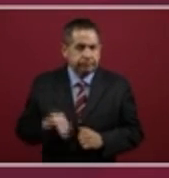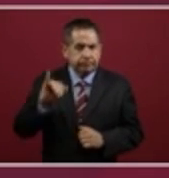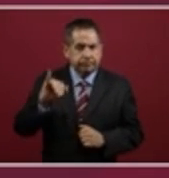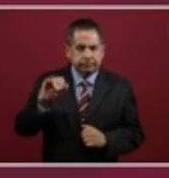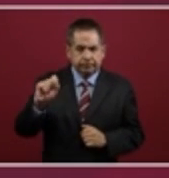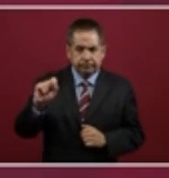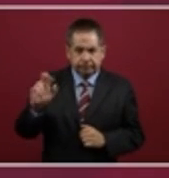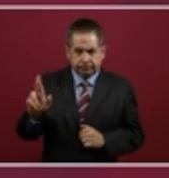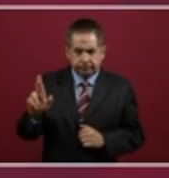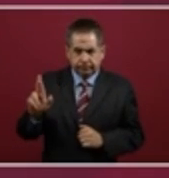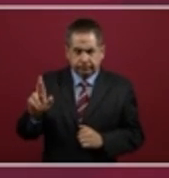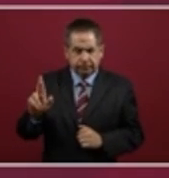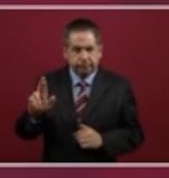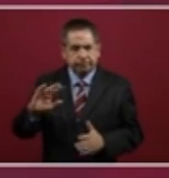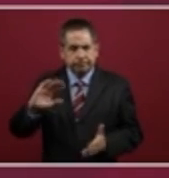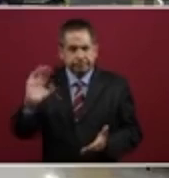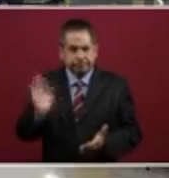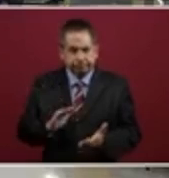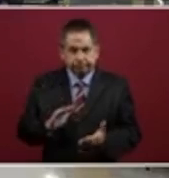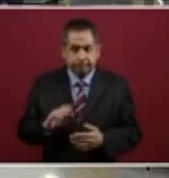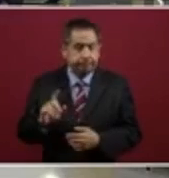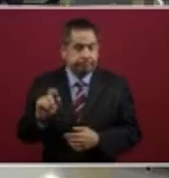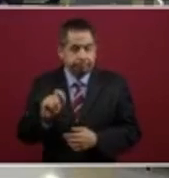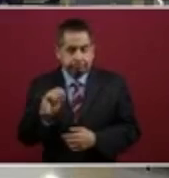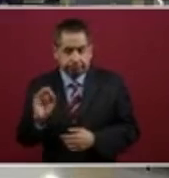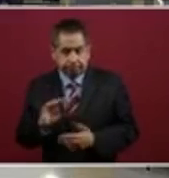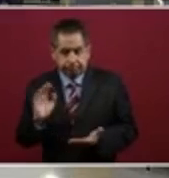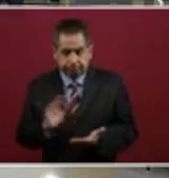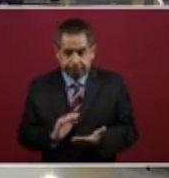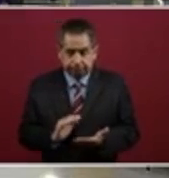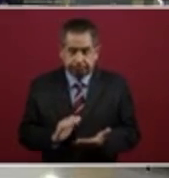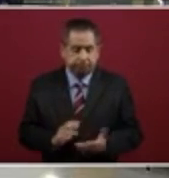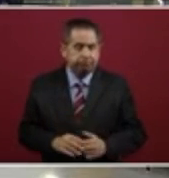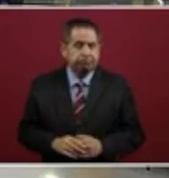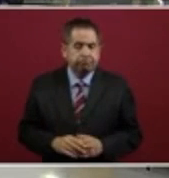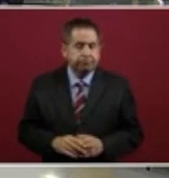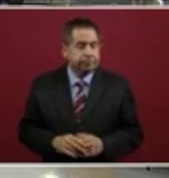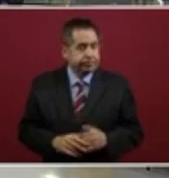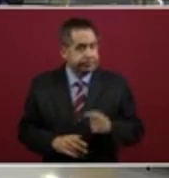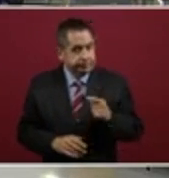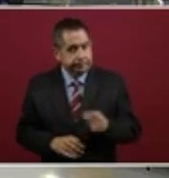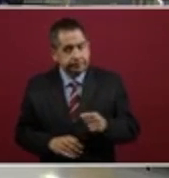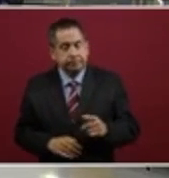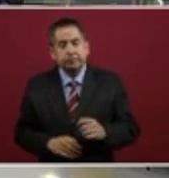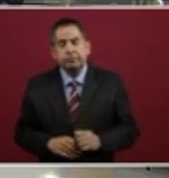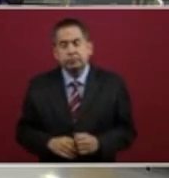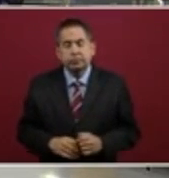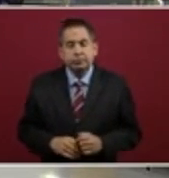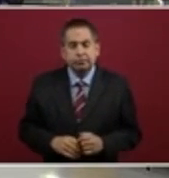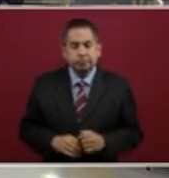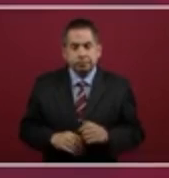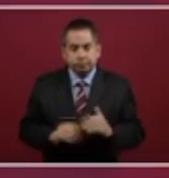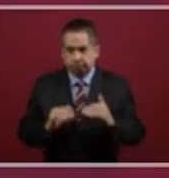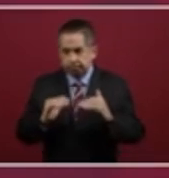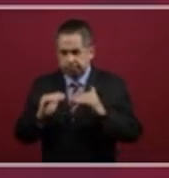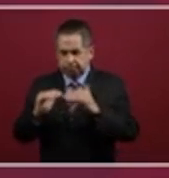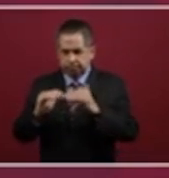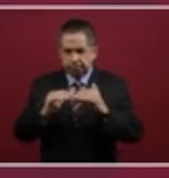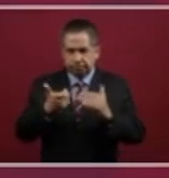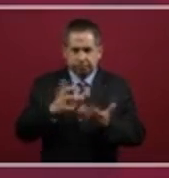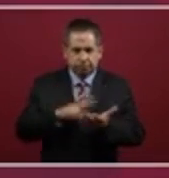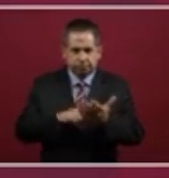renta se redujo al 20%. Ahí se homologaron los precios